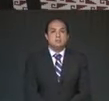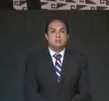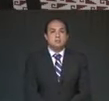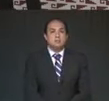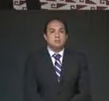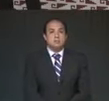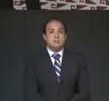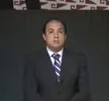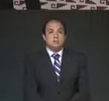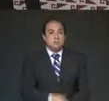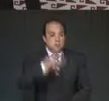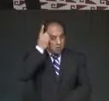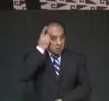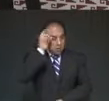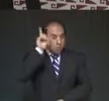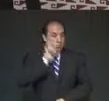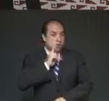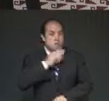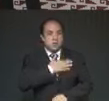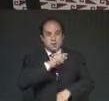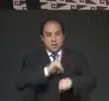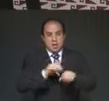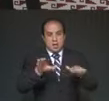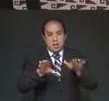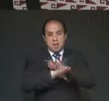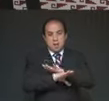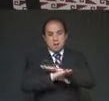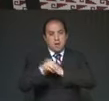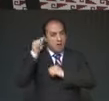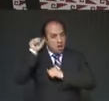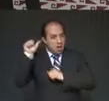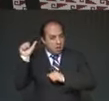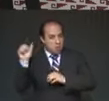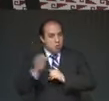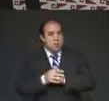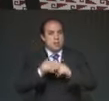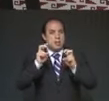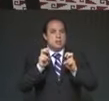Doctora, buenos días. Me cambio a audio por cuestiones de conexión.